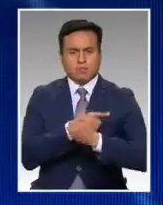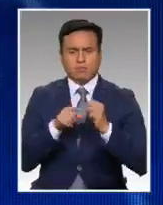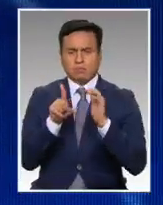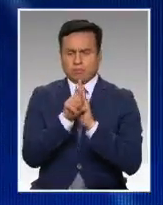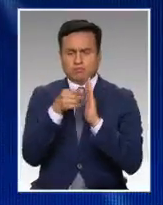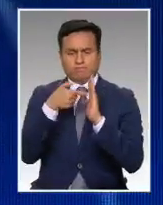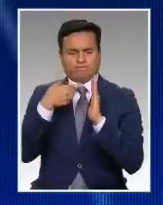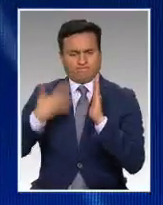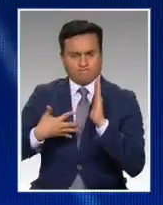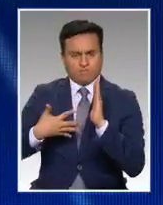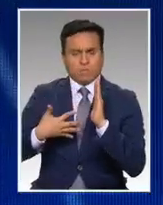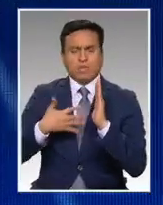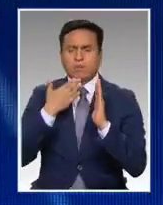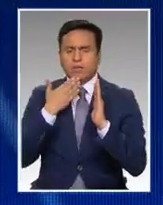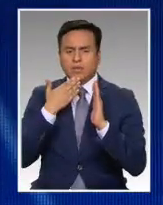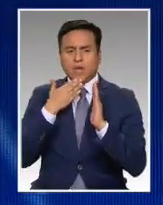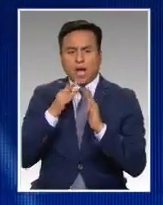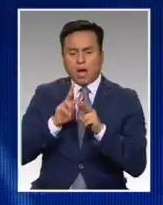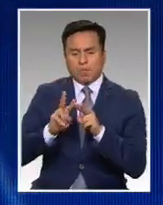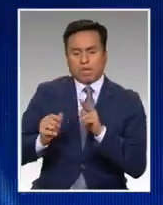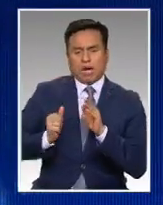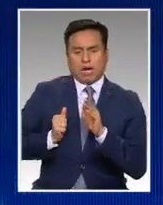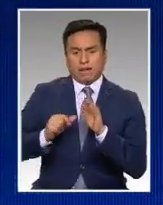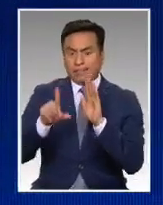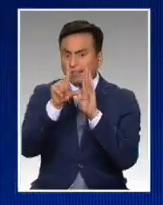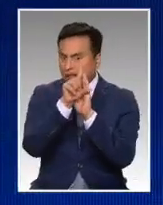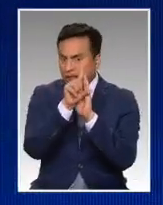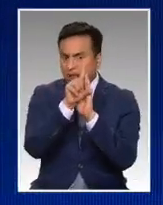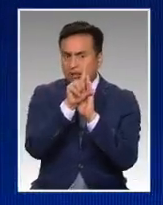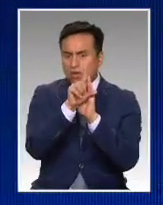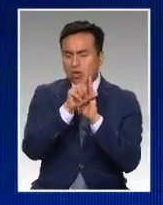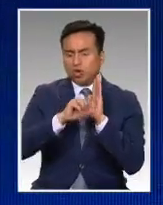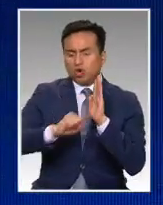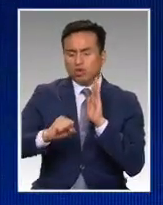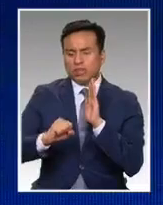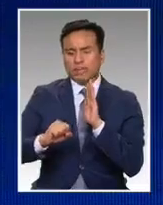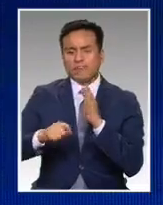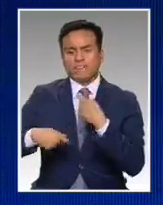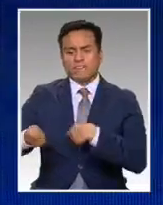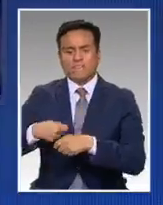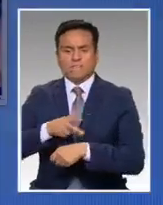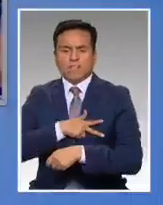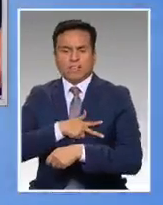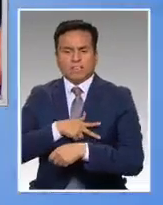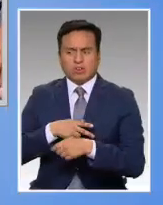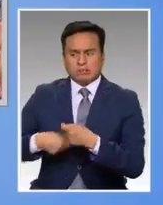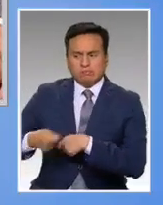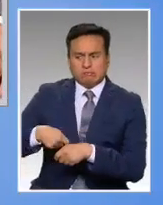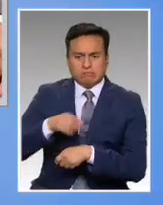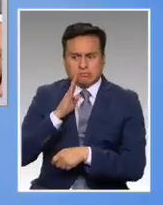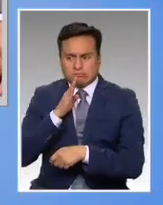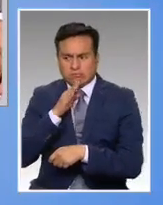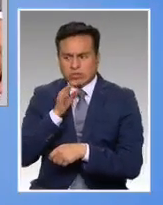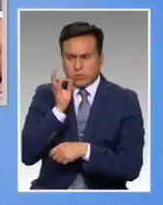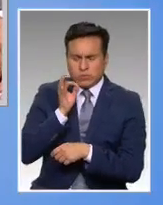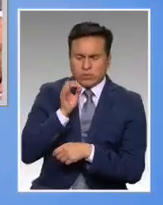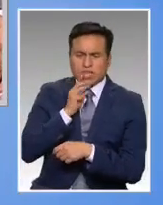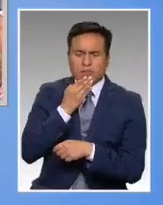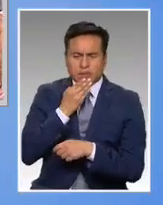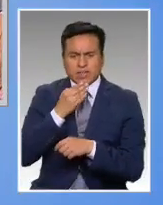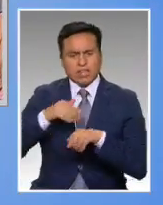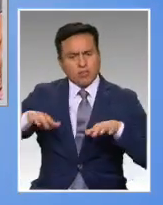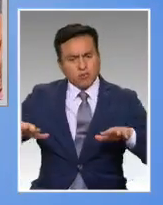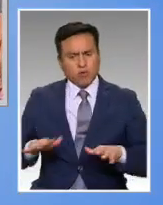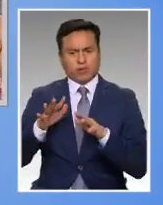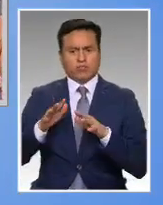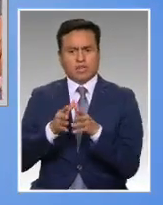no solamente vamos a aplicar la ley contra los traficantes de drogas sino que también vamos a hacer un esfuerzo grande